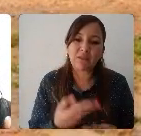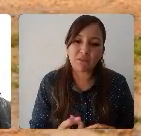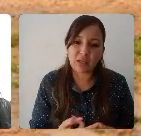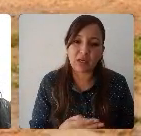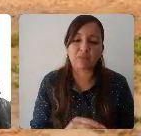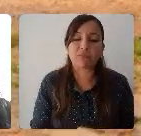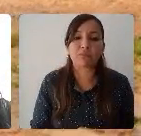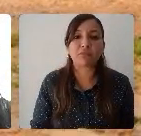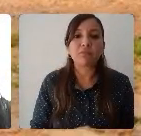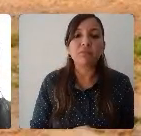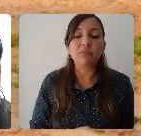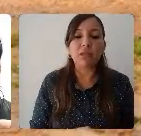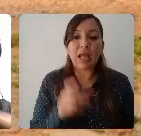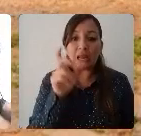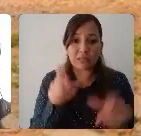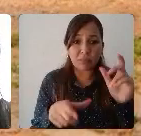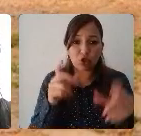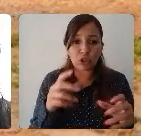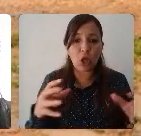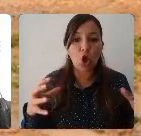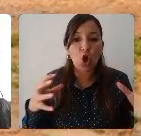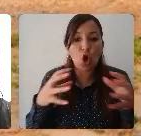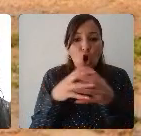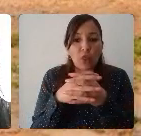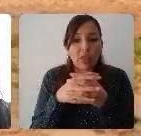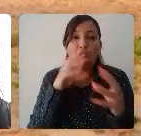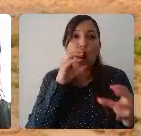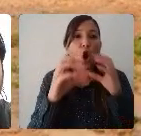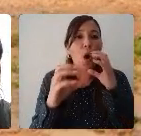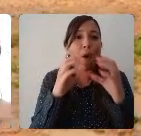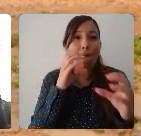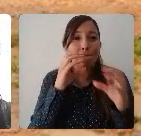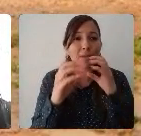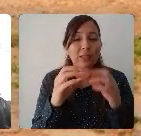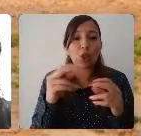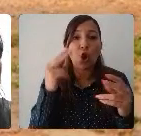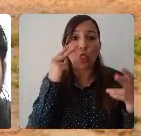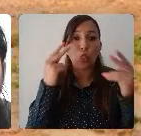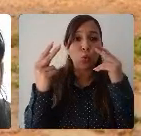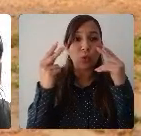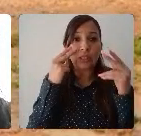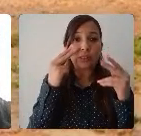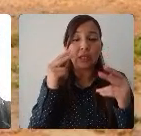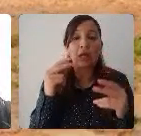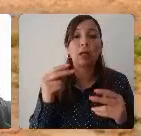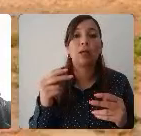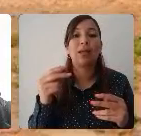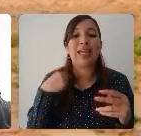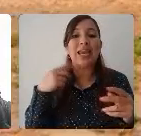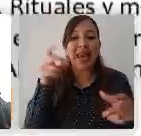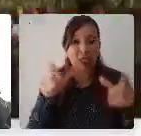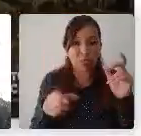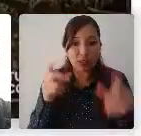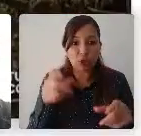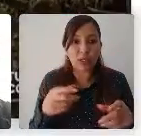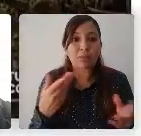congregan, cómo establecen acuerdos y cómo obviamente visionan un desarrollo turístico, pero ofreciendo a través de esto experiencias a los